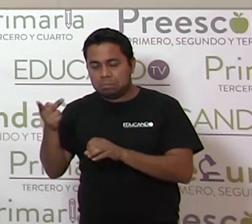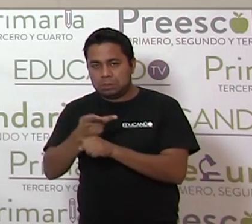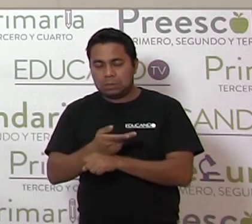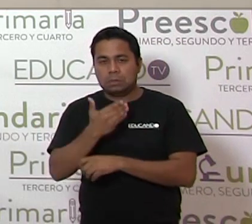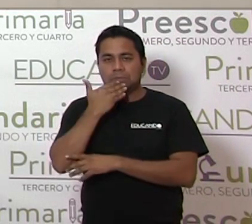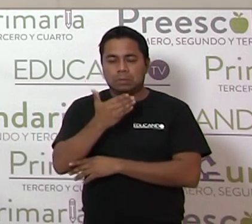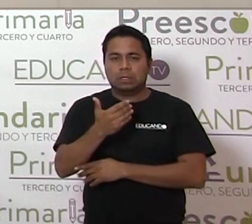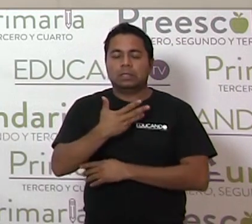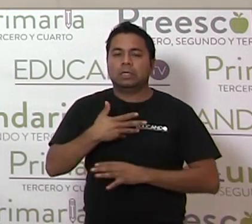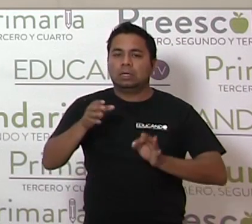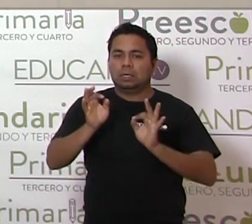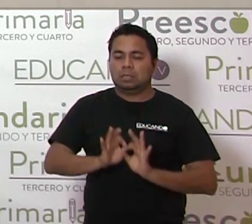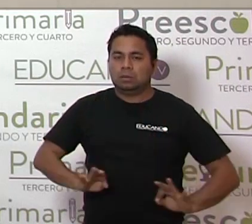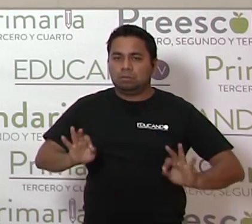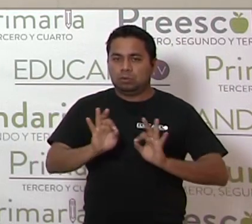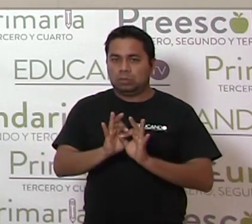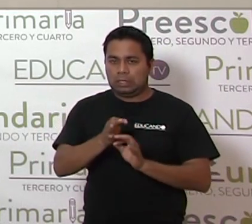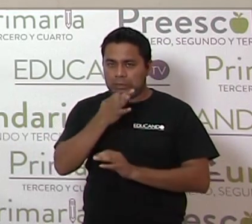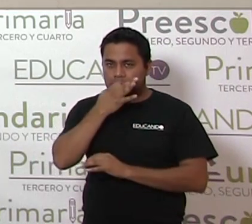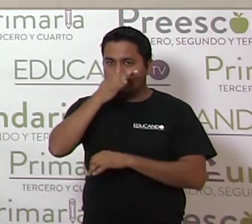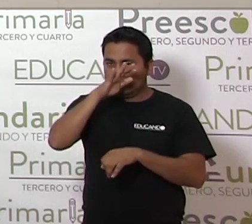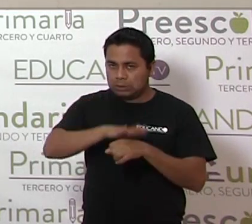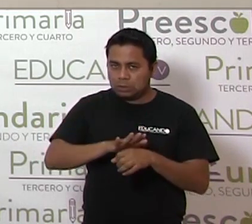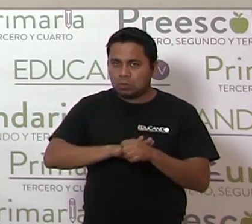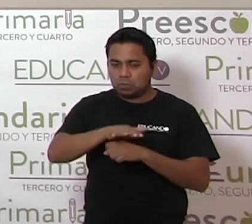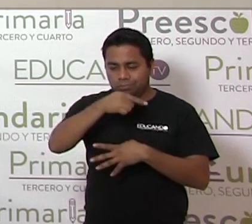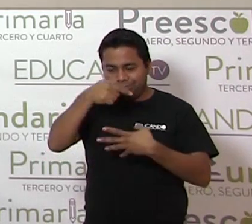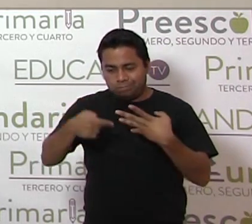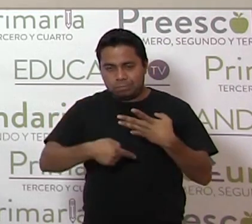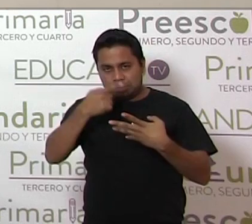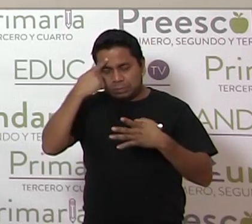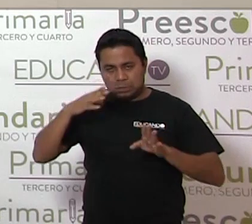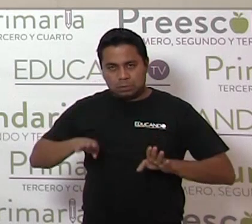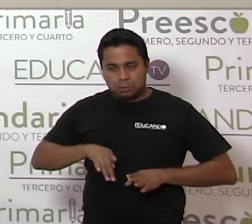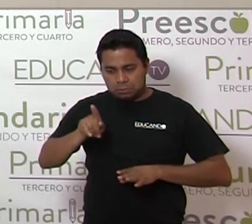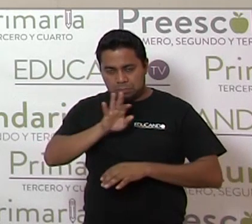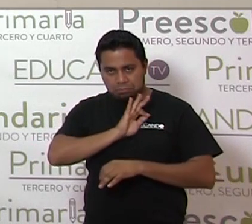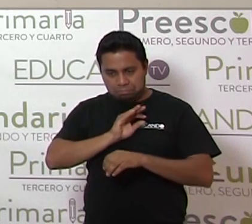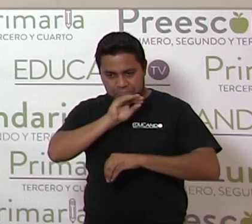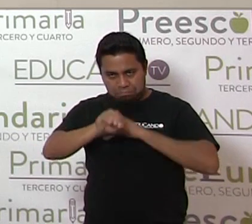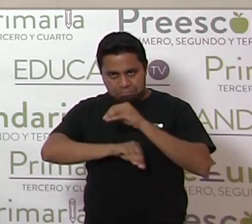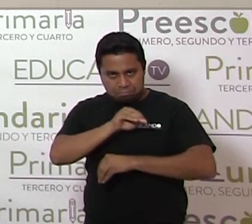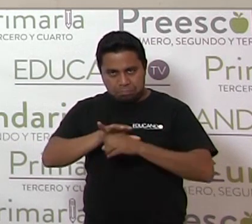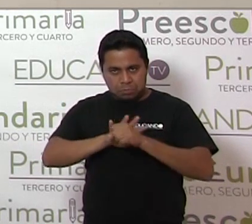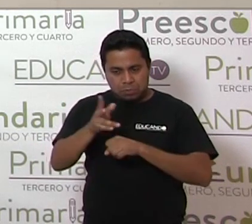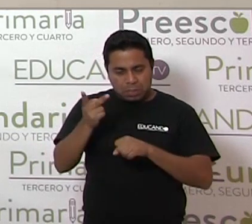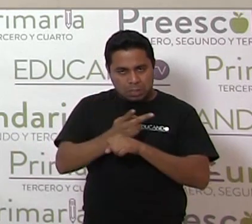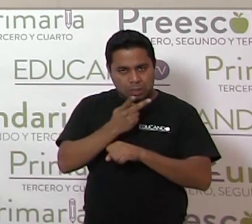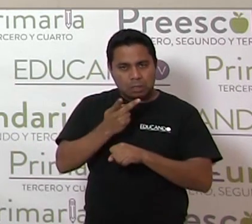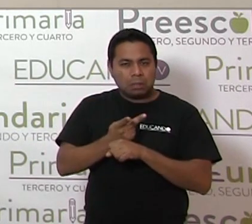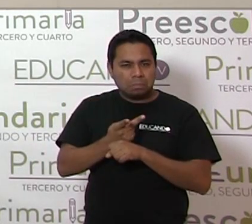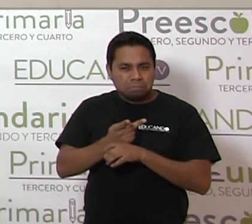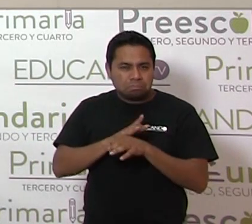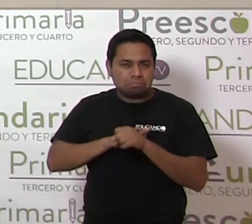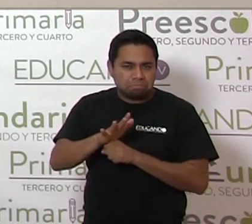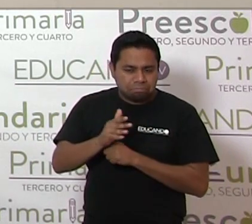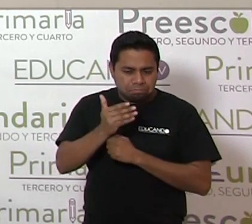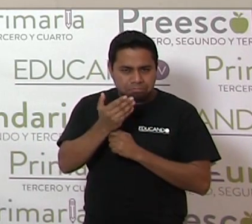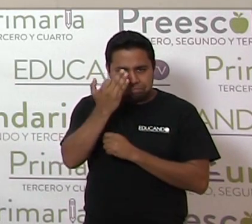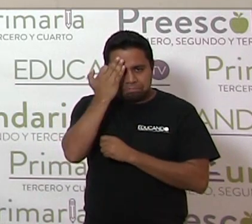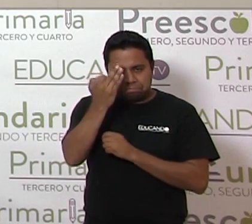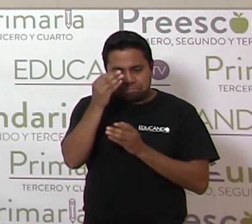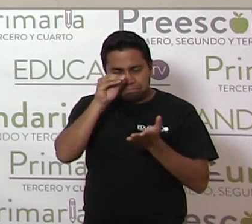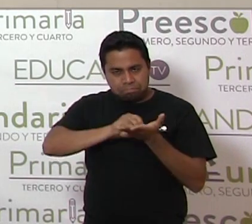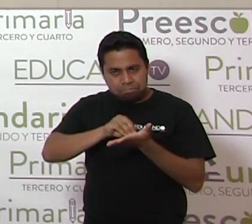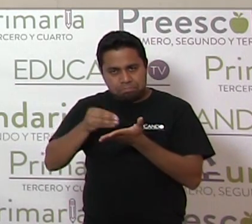consecuencia, bien. Es muy importante definir estos pequeños parámetros para que tú puedas ir determinando los sucesos y la cronología que